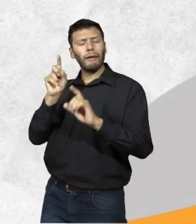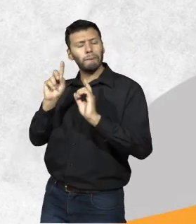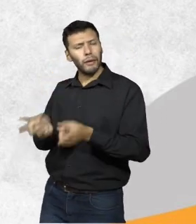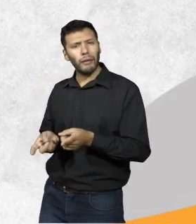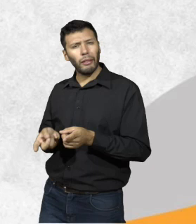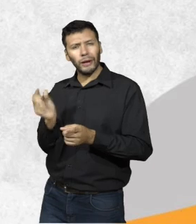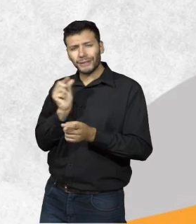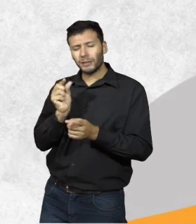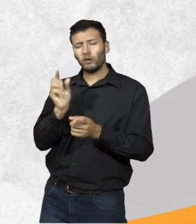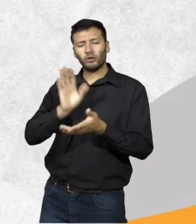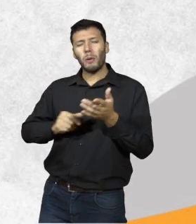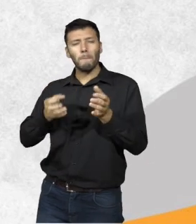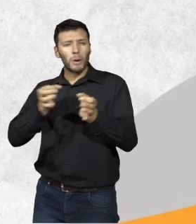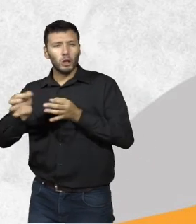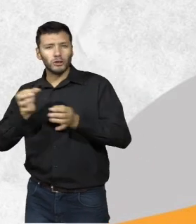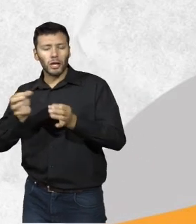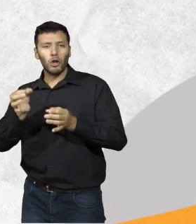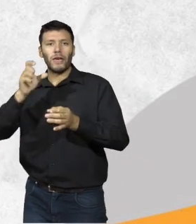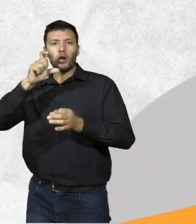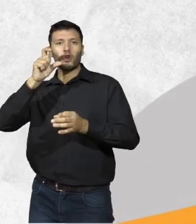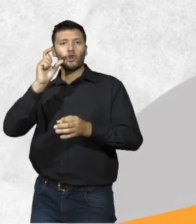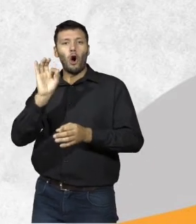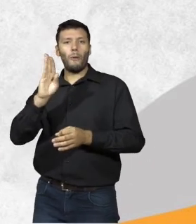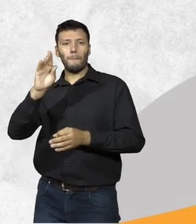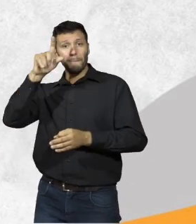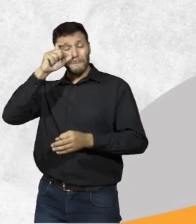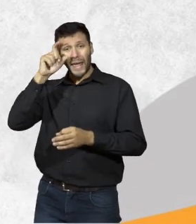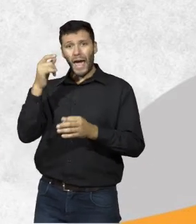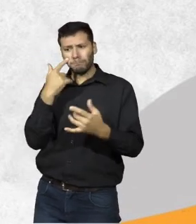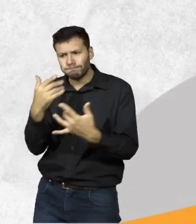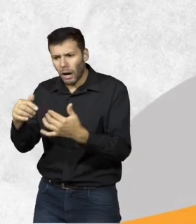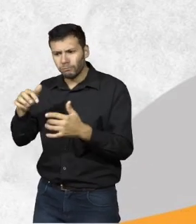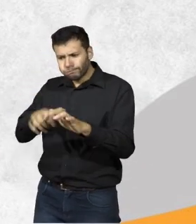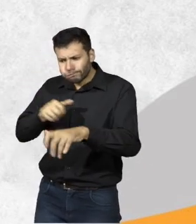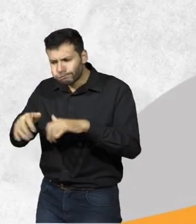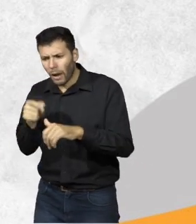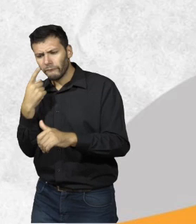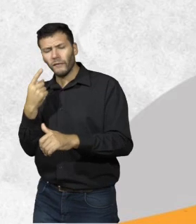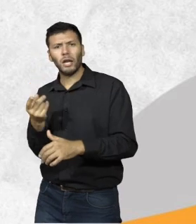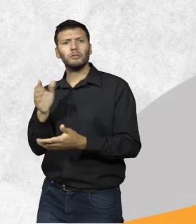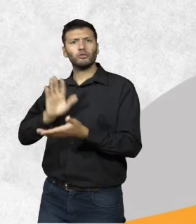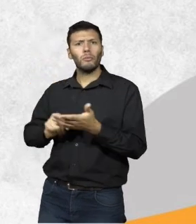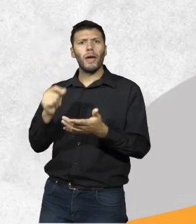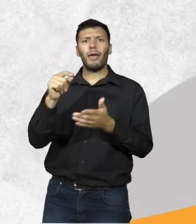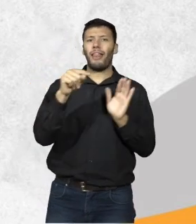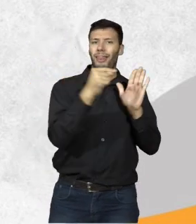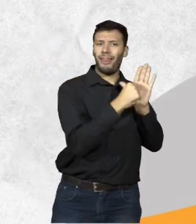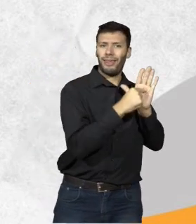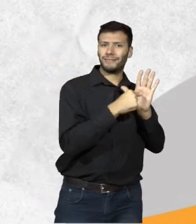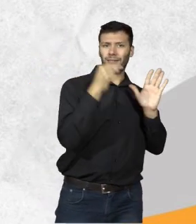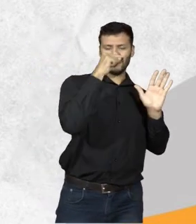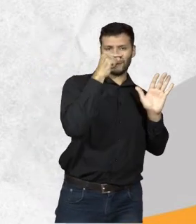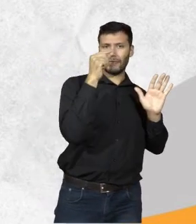un proyecto de exploración de cobre, así que tenemos expectativas de poder avanzar dentro del marco de la 7722 y la